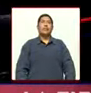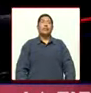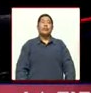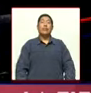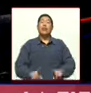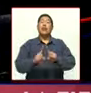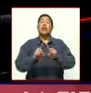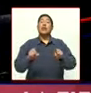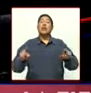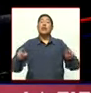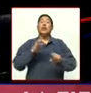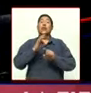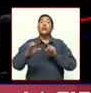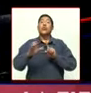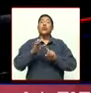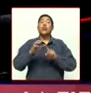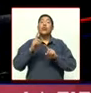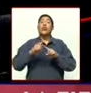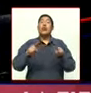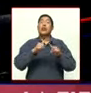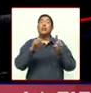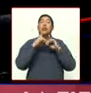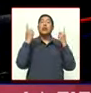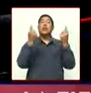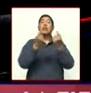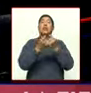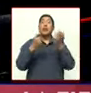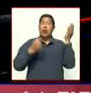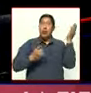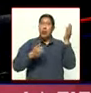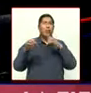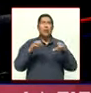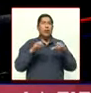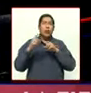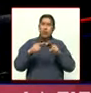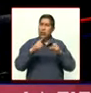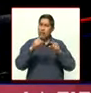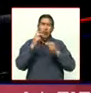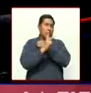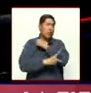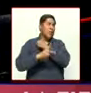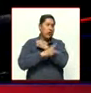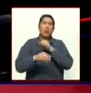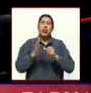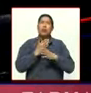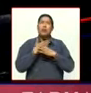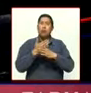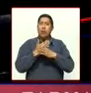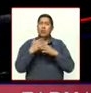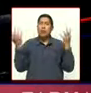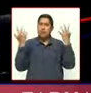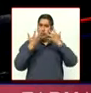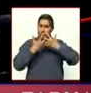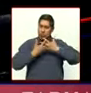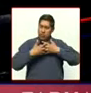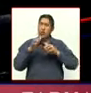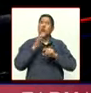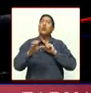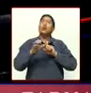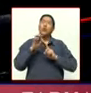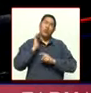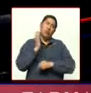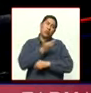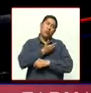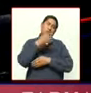La diversidad cultural se encuentra en diferentes departamentos y esta esencia se lleva a diferentes países compartiendo la interculturalidad de nuestro